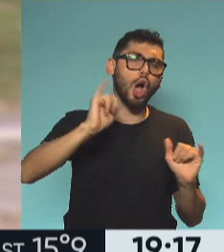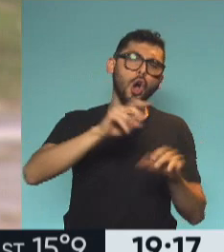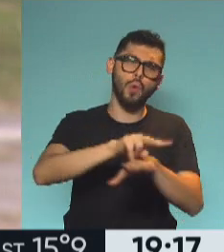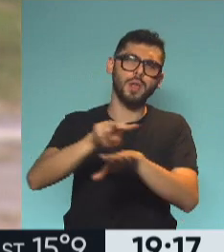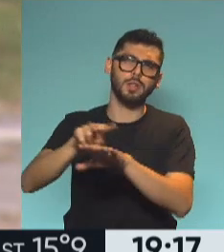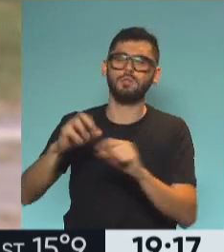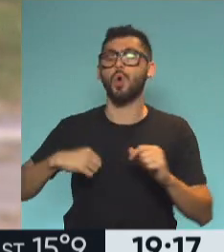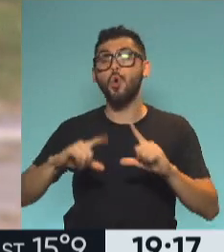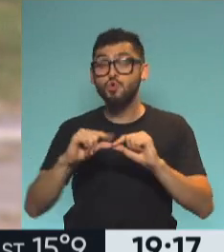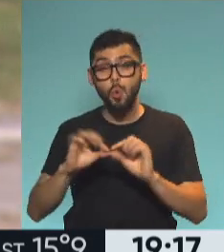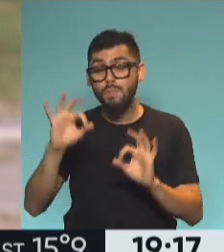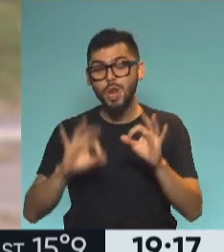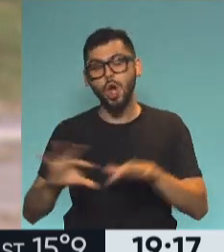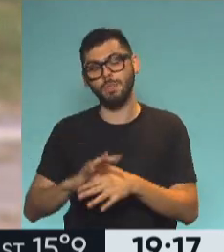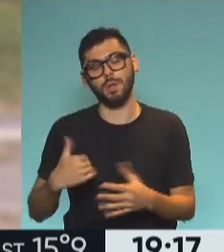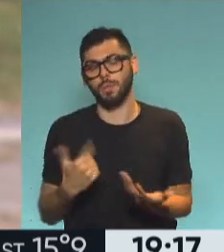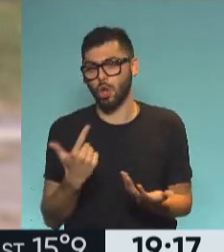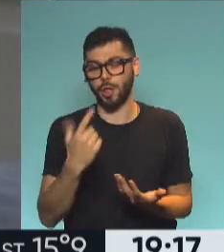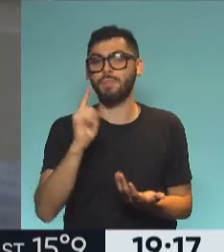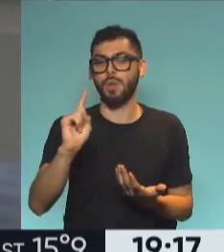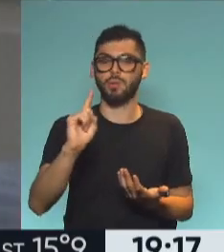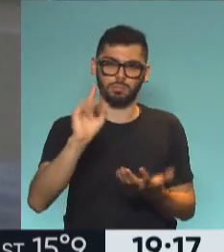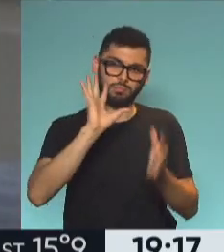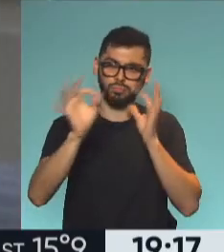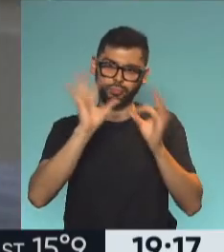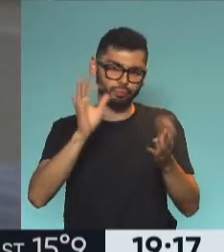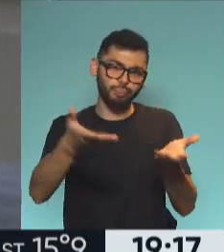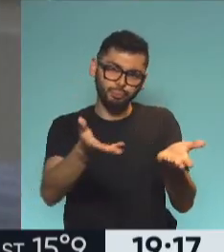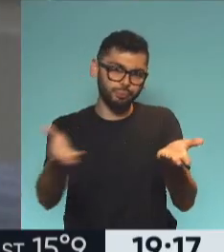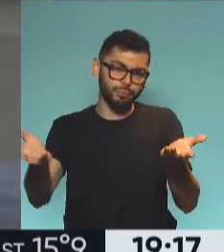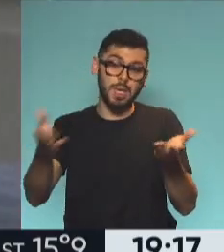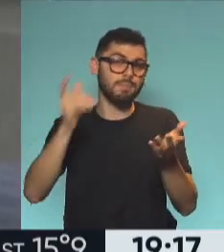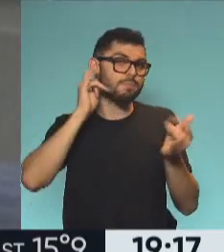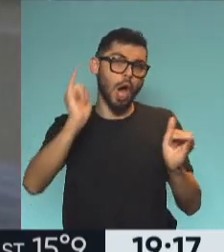No tengo los números exactos, pero es notorio cuando uno lo ve que es gente más joven.